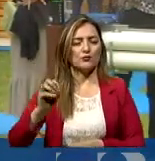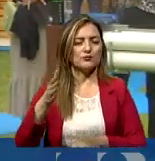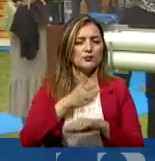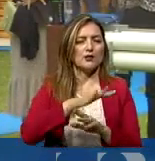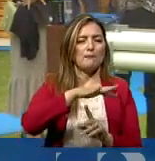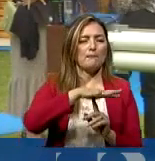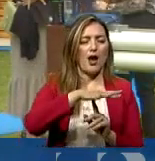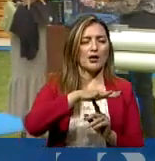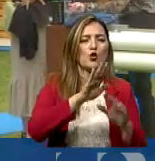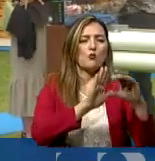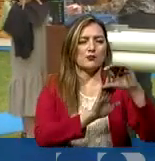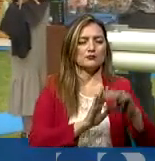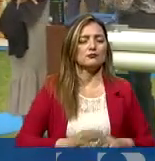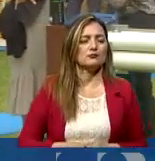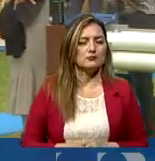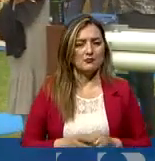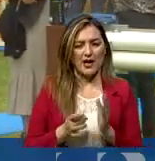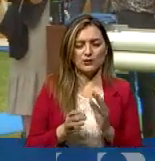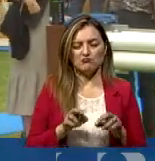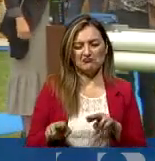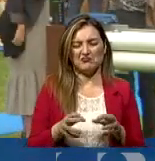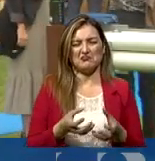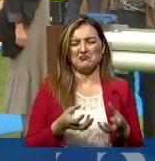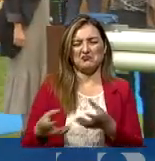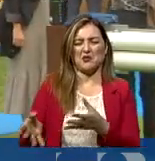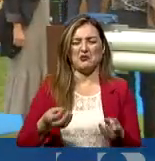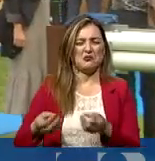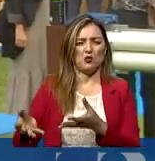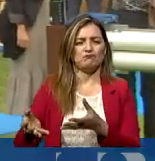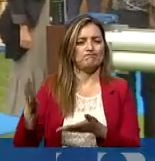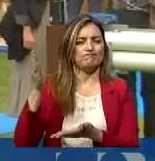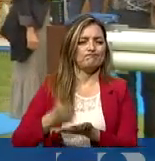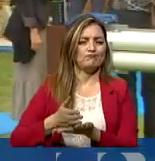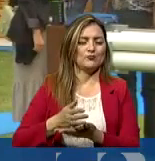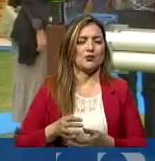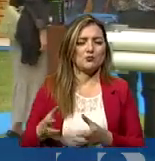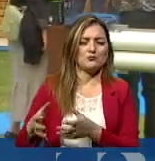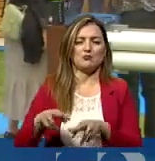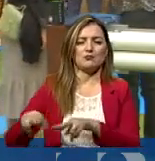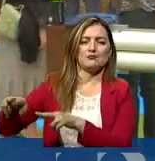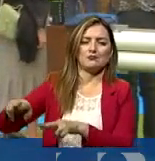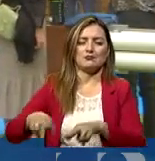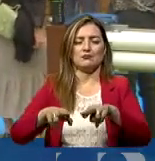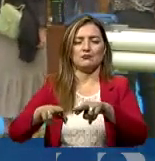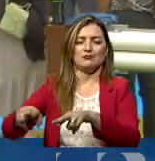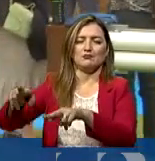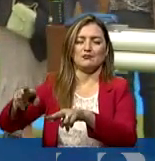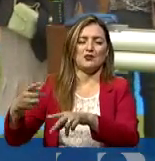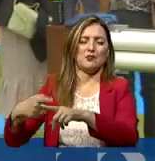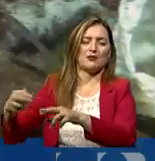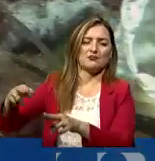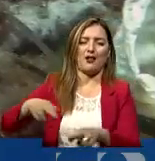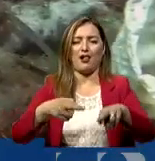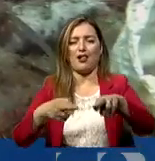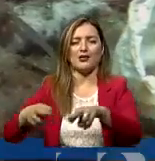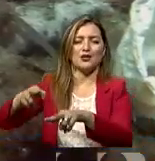Parque Los Algarrobos en Cumbayá, para evitar que el plástico llegue hacia el Parque Los Algarrobos, pero también siga viajando aguas de abajo hacia el Guayabamba, hacia el